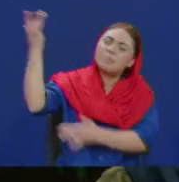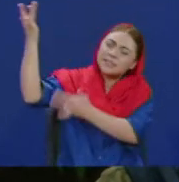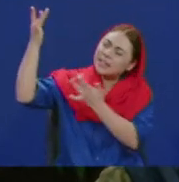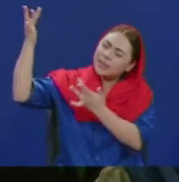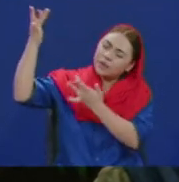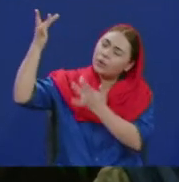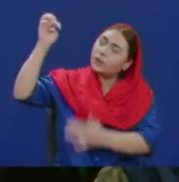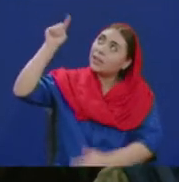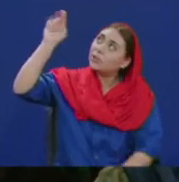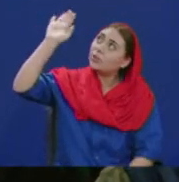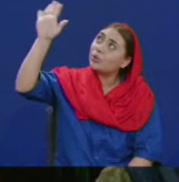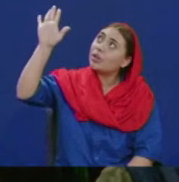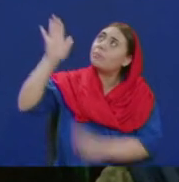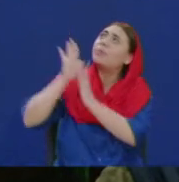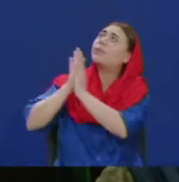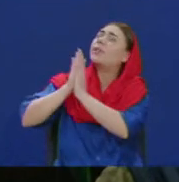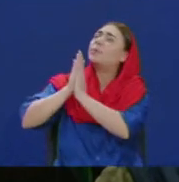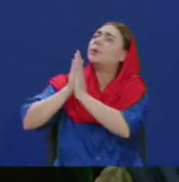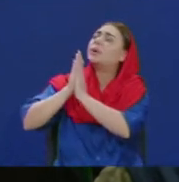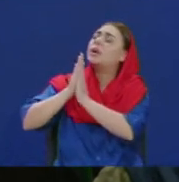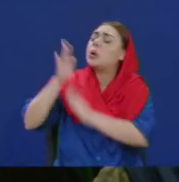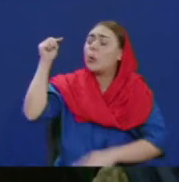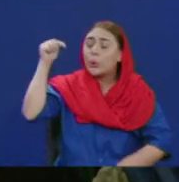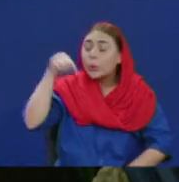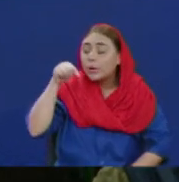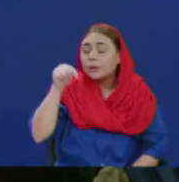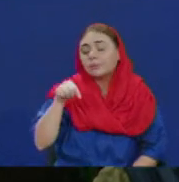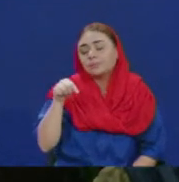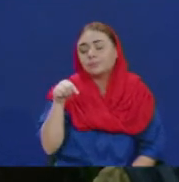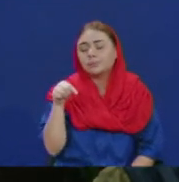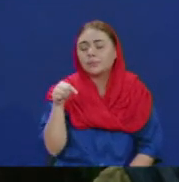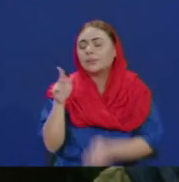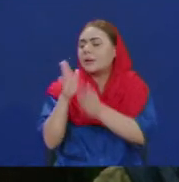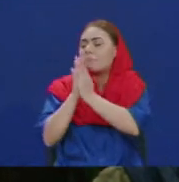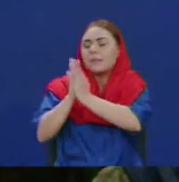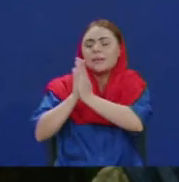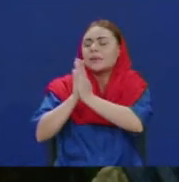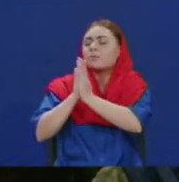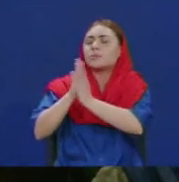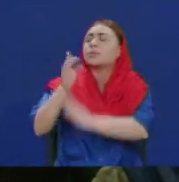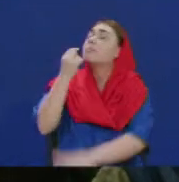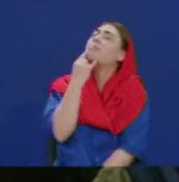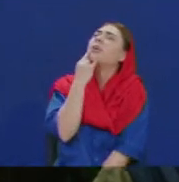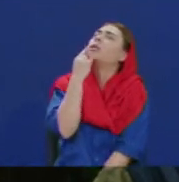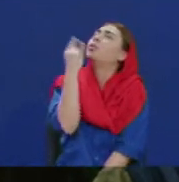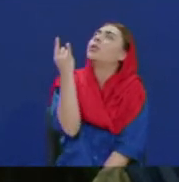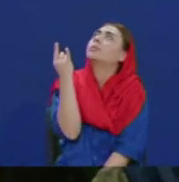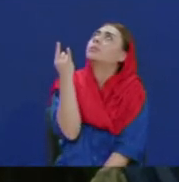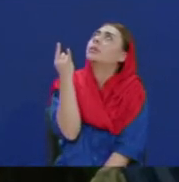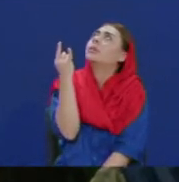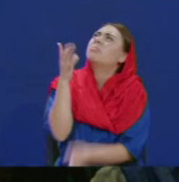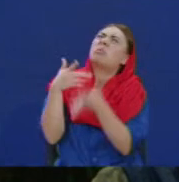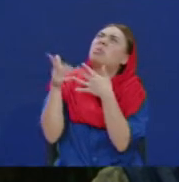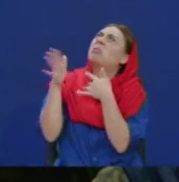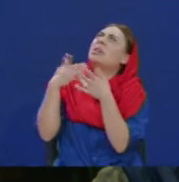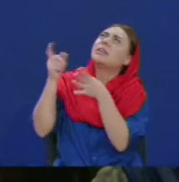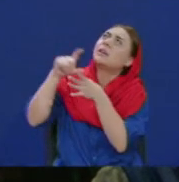sobre nuestra vida. Por lo tanto, hoy te pedimos perdón por cualquier